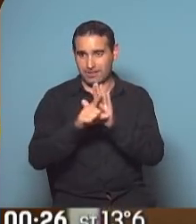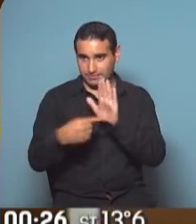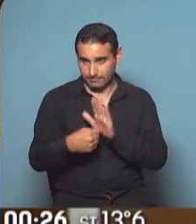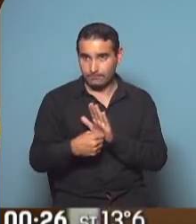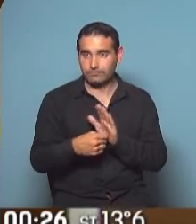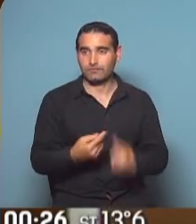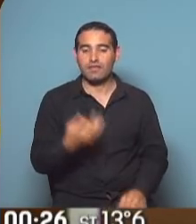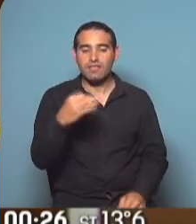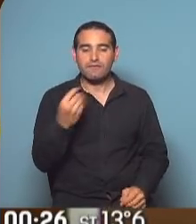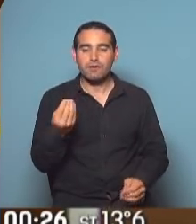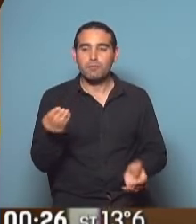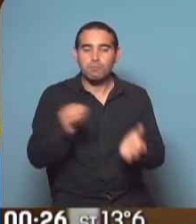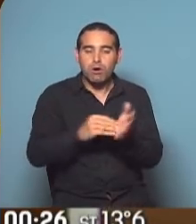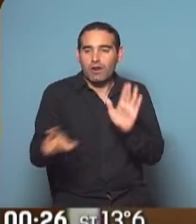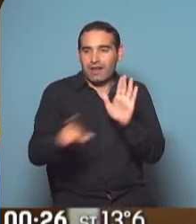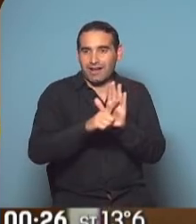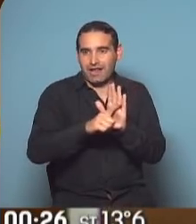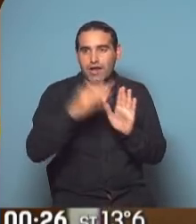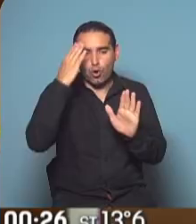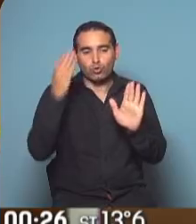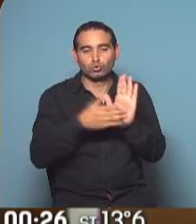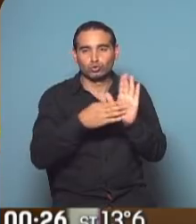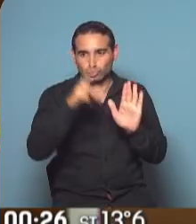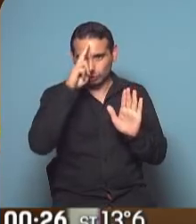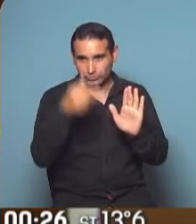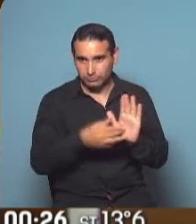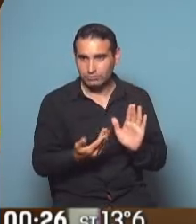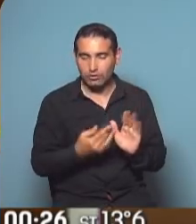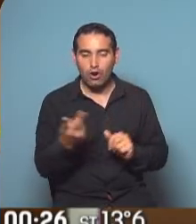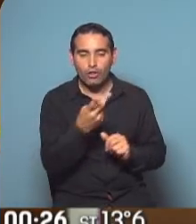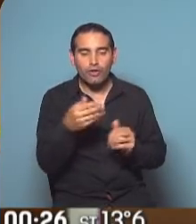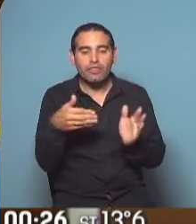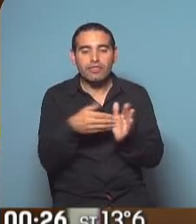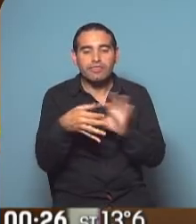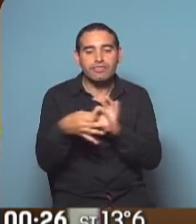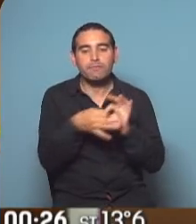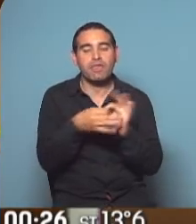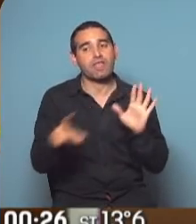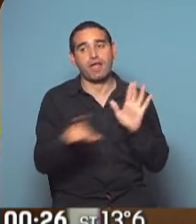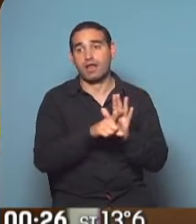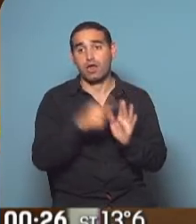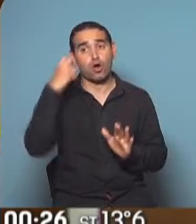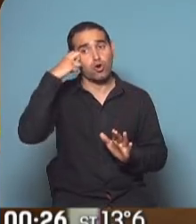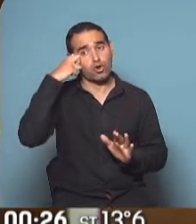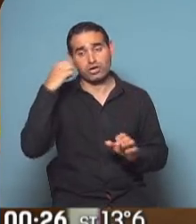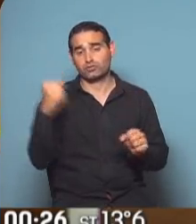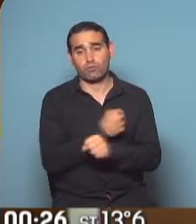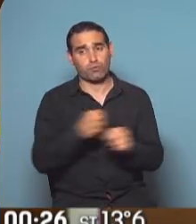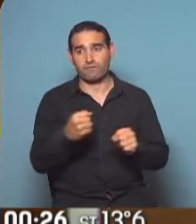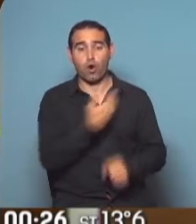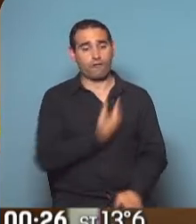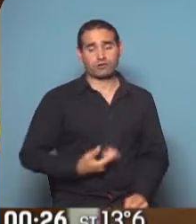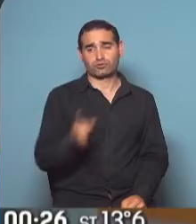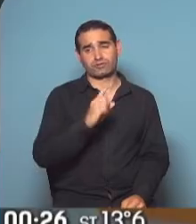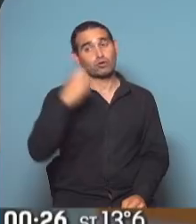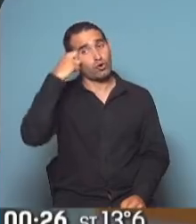equilibrio que exige la constitución eso depende ambas cosas dependen de una ley que tiene que seleccionar el congreso no pasa por el gobierno pasa por el congreso